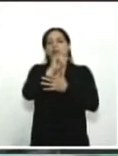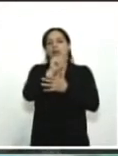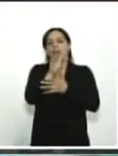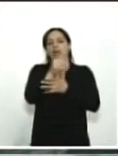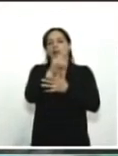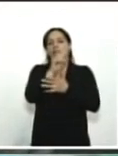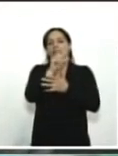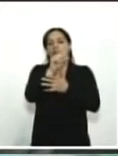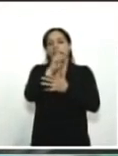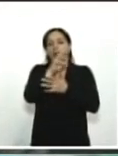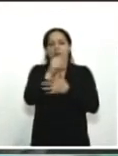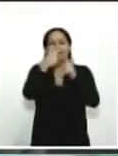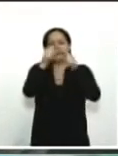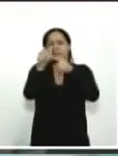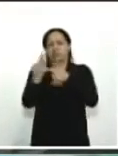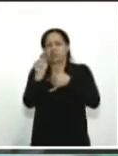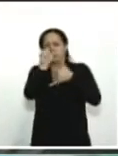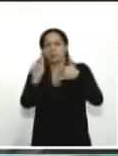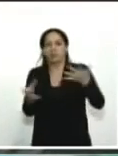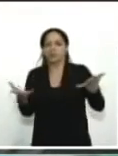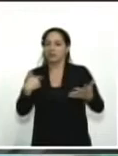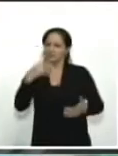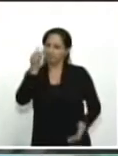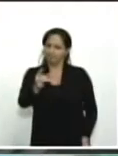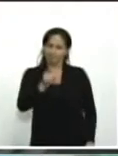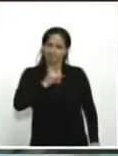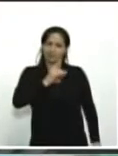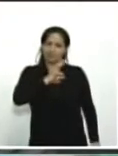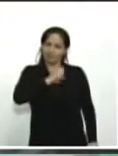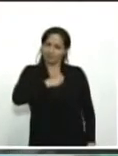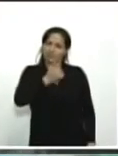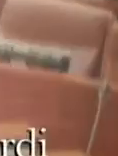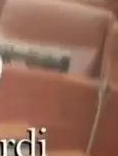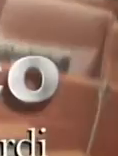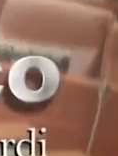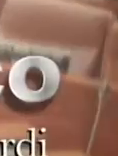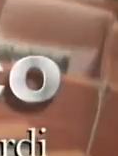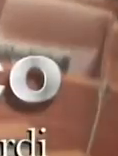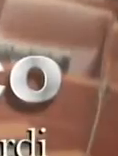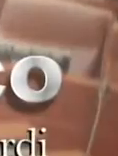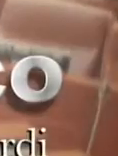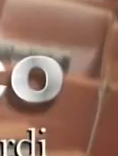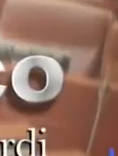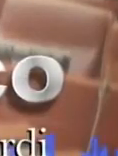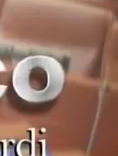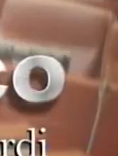Huanchaco, Larilleros y Tumaco. Es triste realmente la realidad de lo que está pasando.